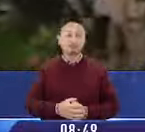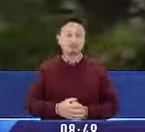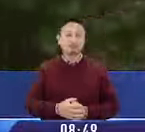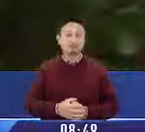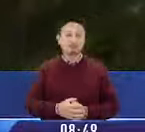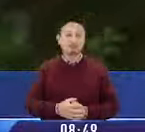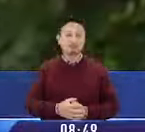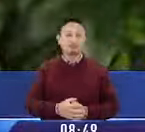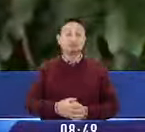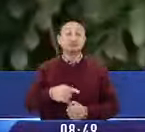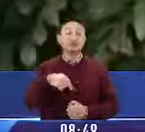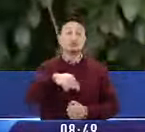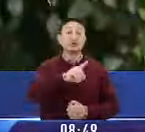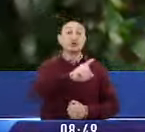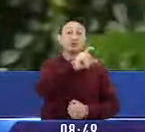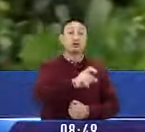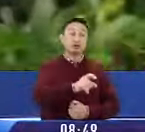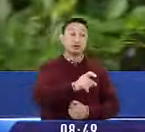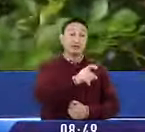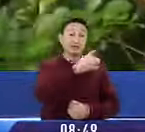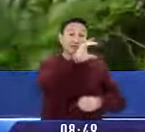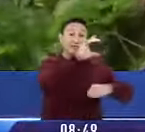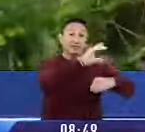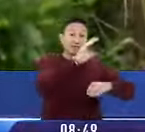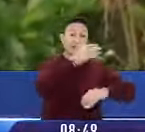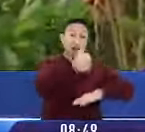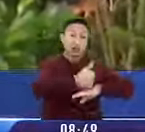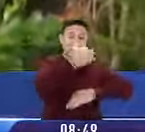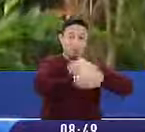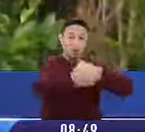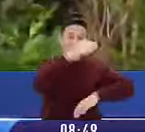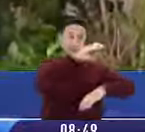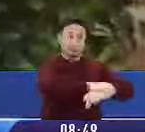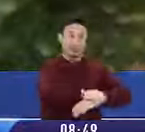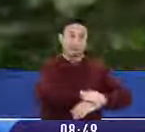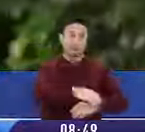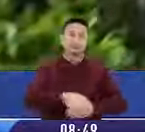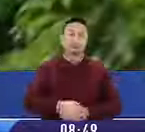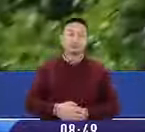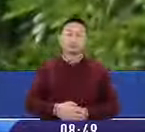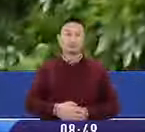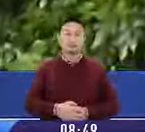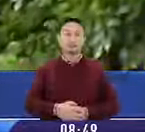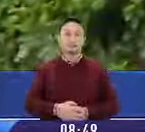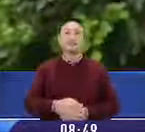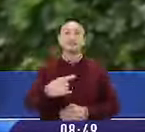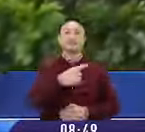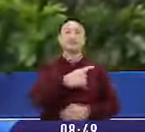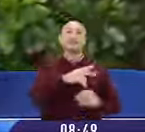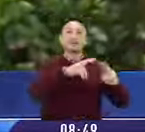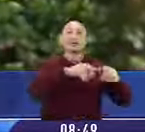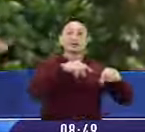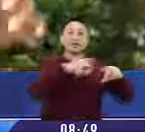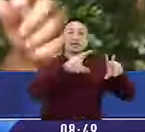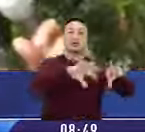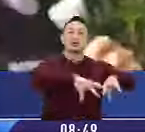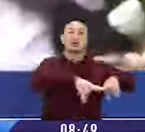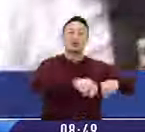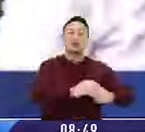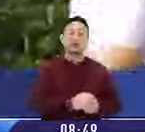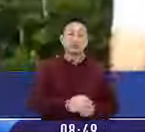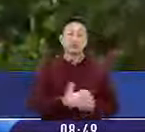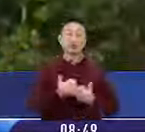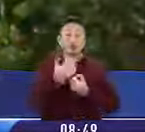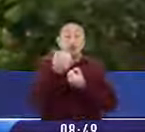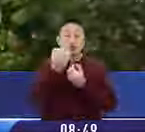que tenía boleta de captura, pues estaba siendo investigada también por otros temas de corrupción. Ese reporte esta